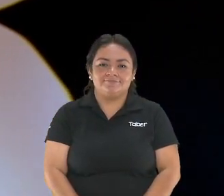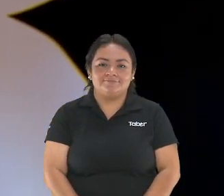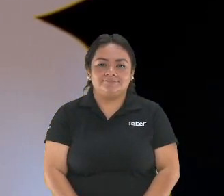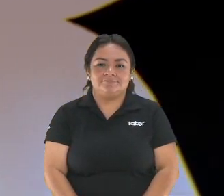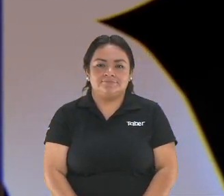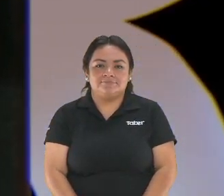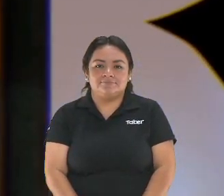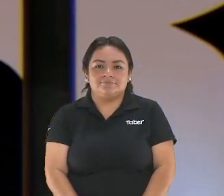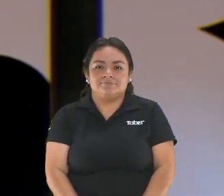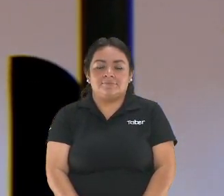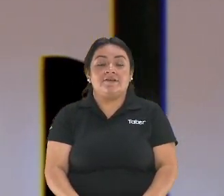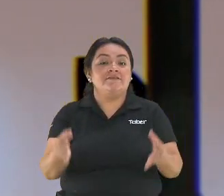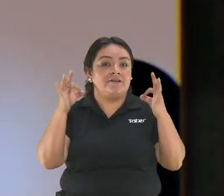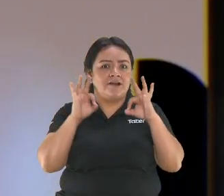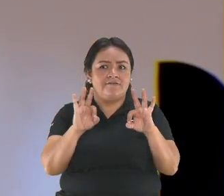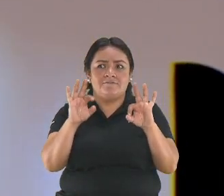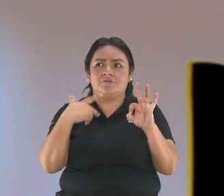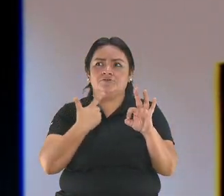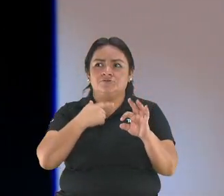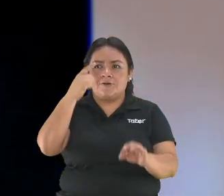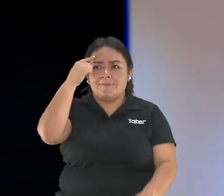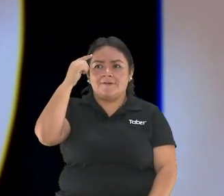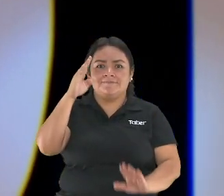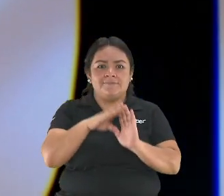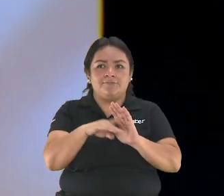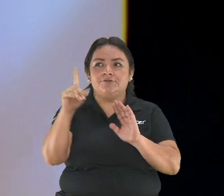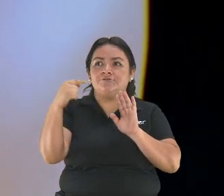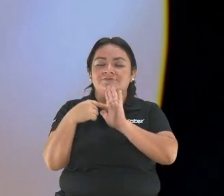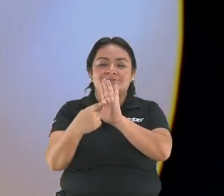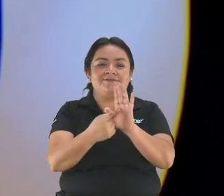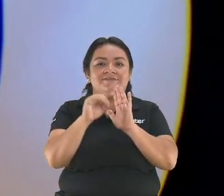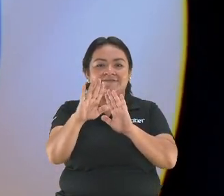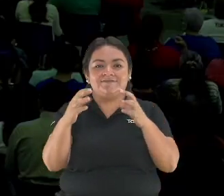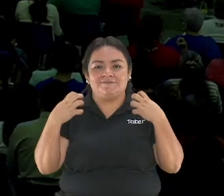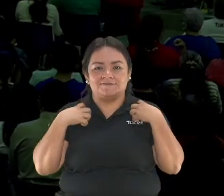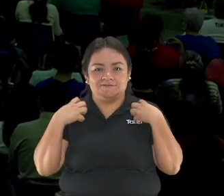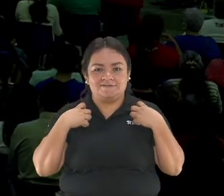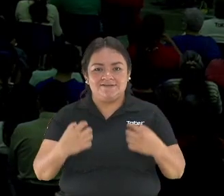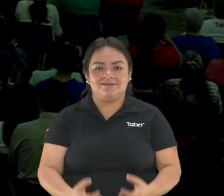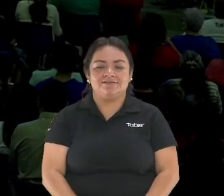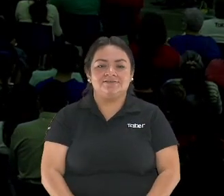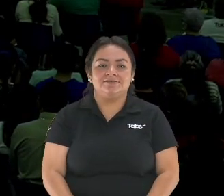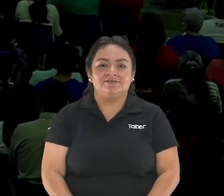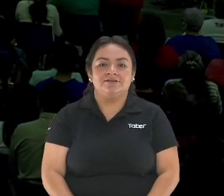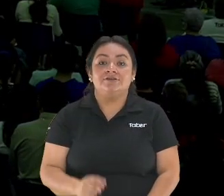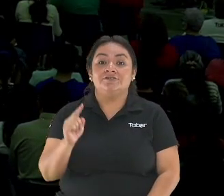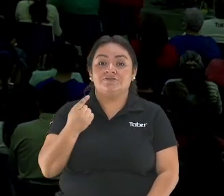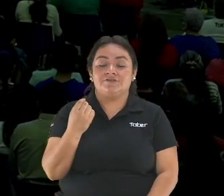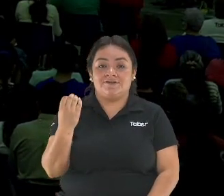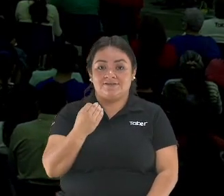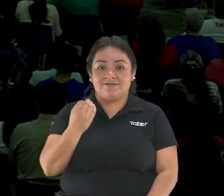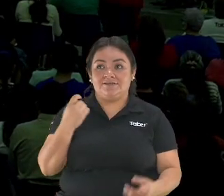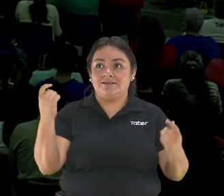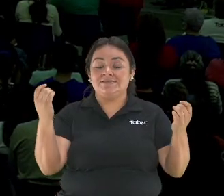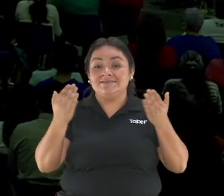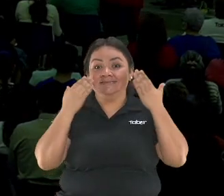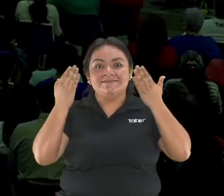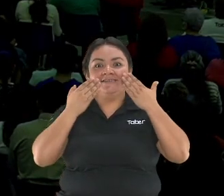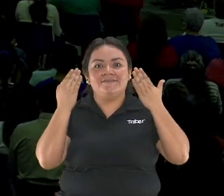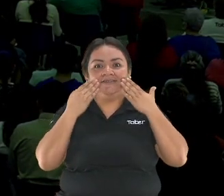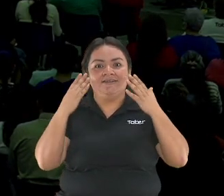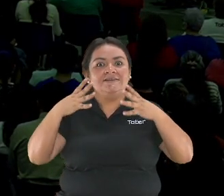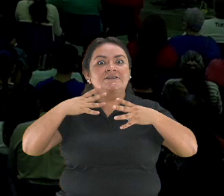y de la manera que uno menos piensa dios se manifiesta en tu vida sólo debes colorearte agarrarte